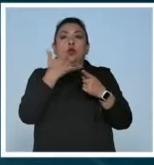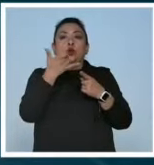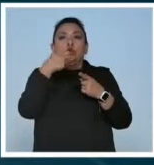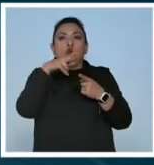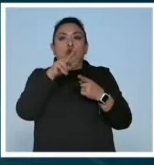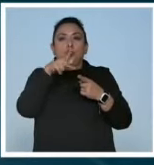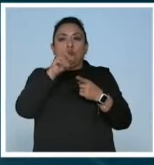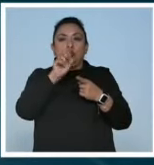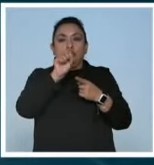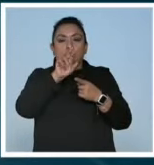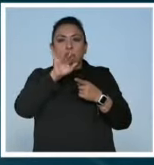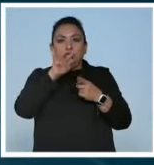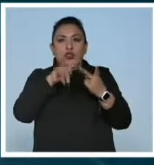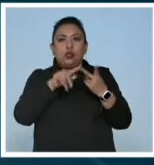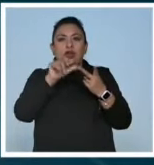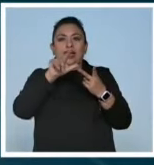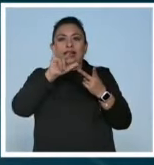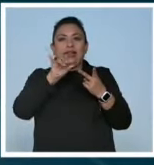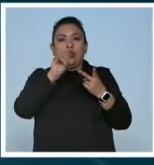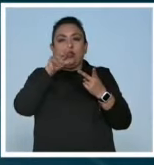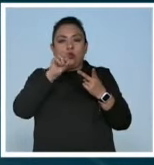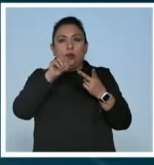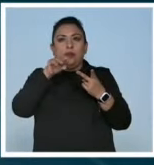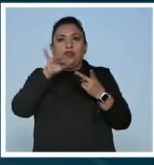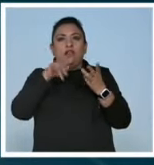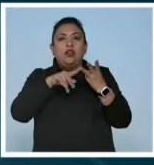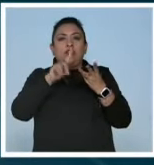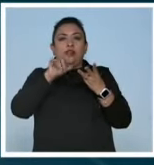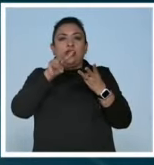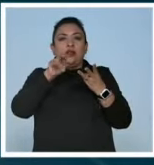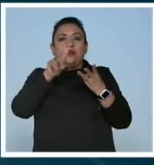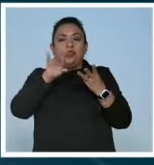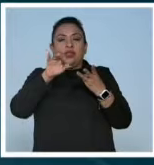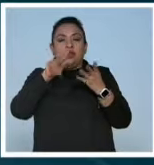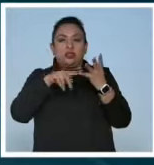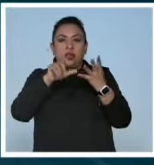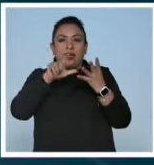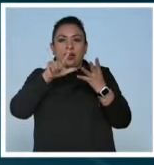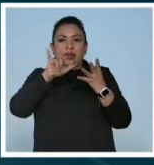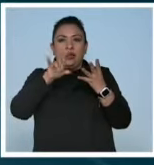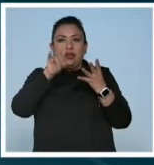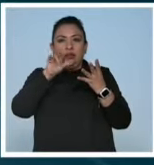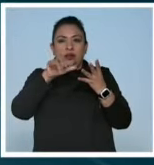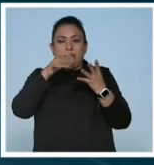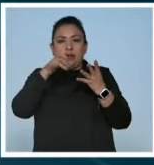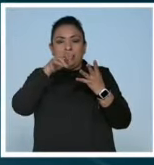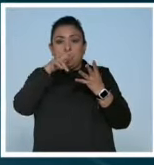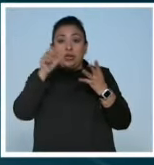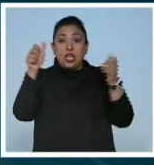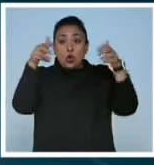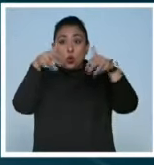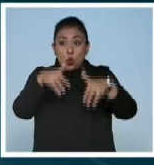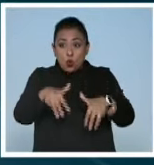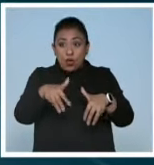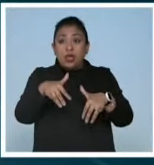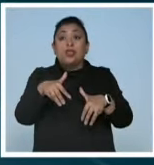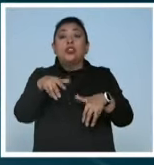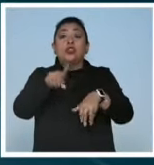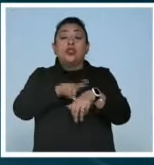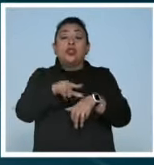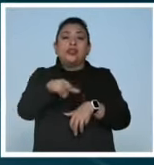Shimizu, Alejandro Masferrer, David Carson y Alejandro Magallanes. El encuentro se realizará